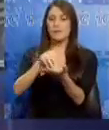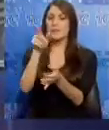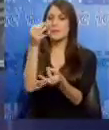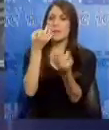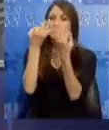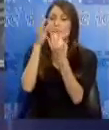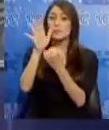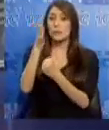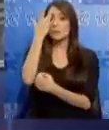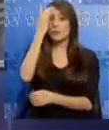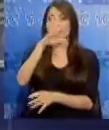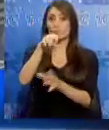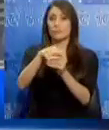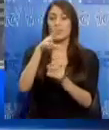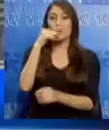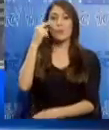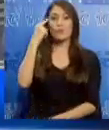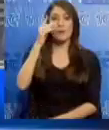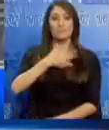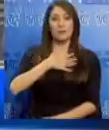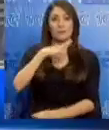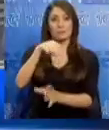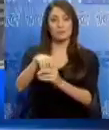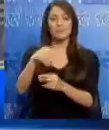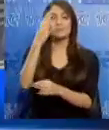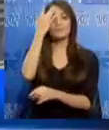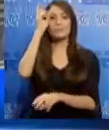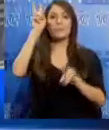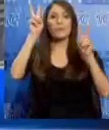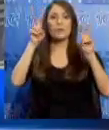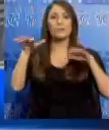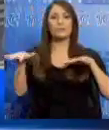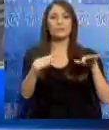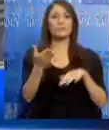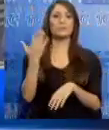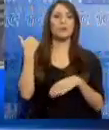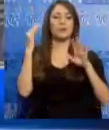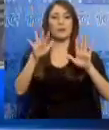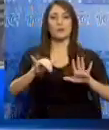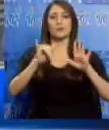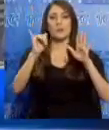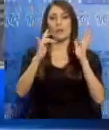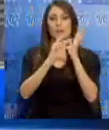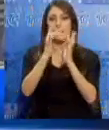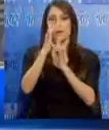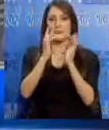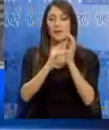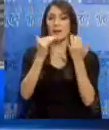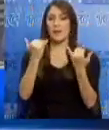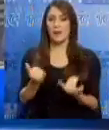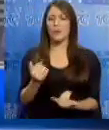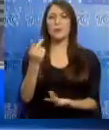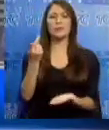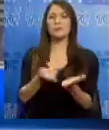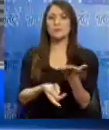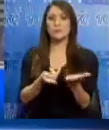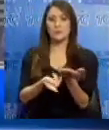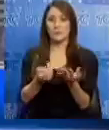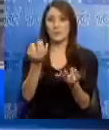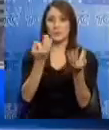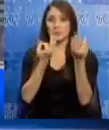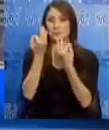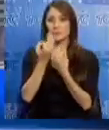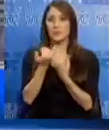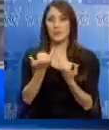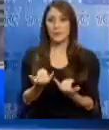actividades presidenciales en esta, una de las ciudades afectadas por el terremoto del pasado 16 de abril. Mauricio, ¿qué novedades nos tienes